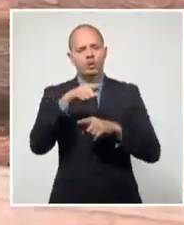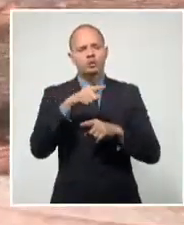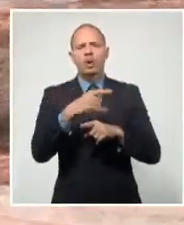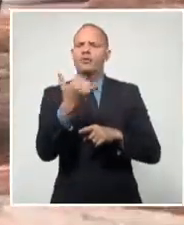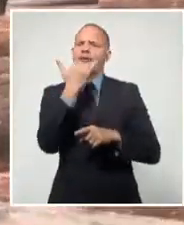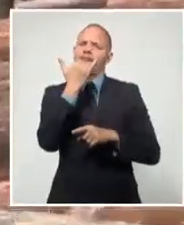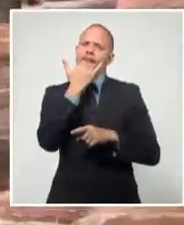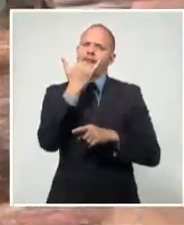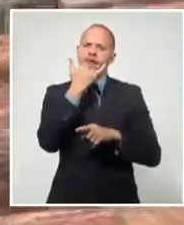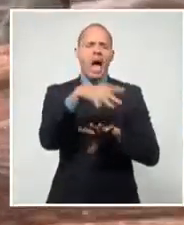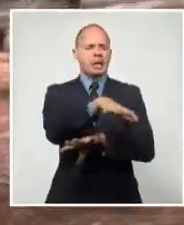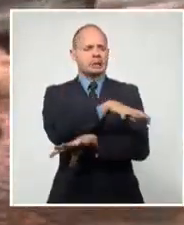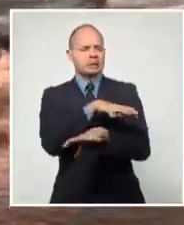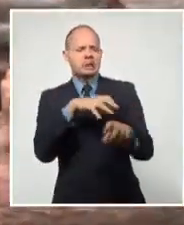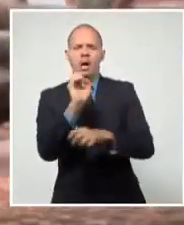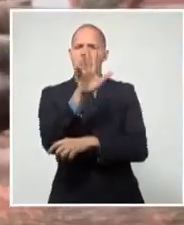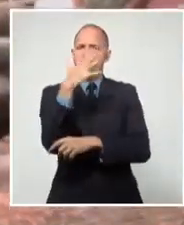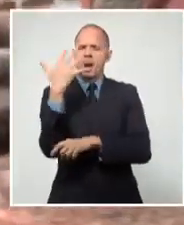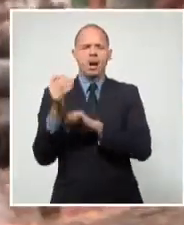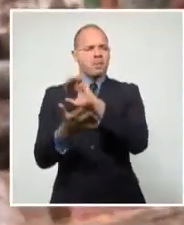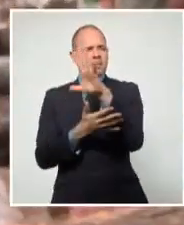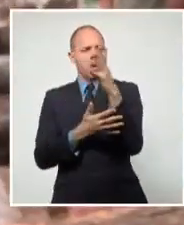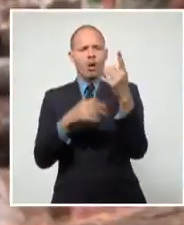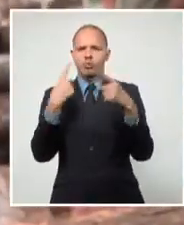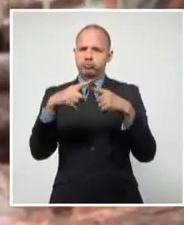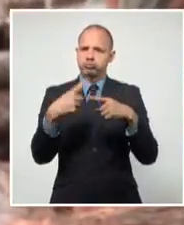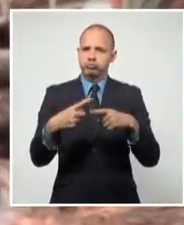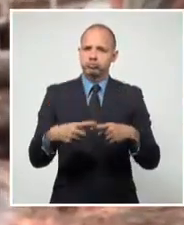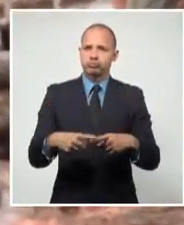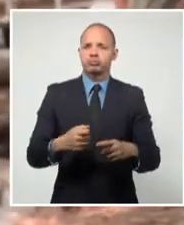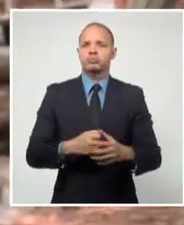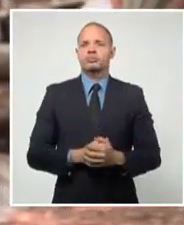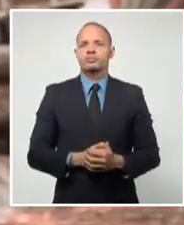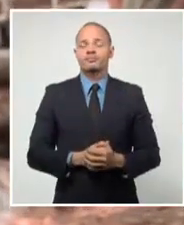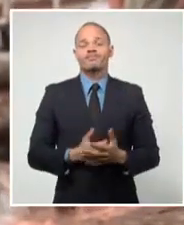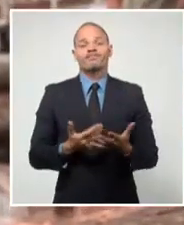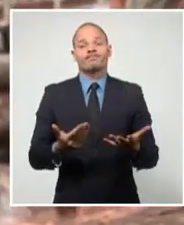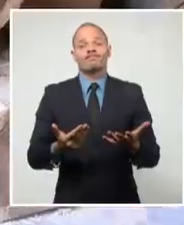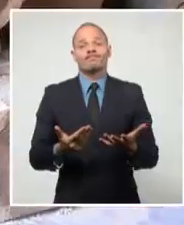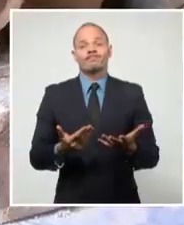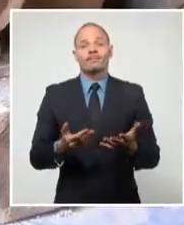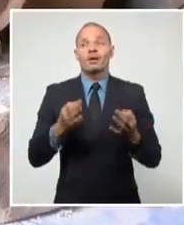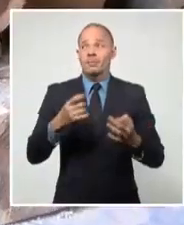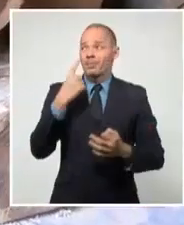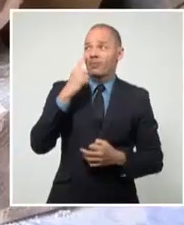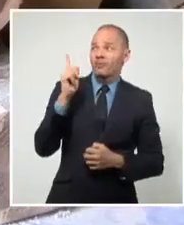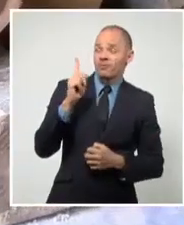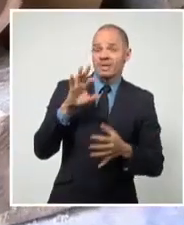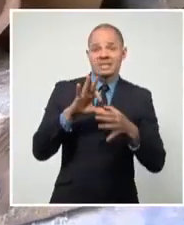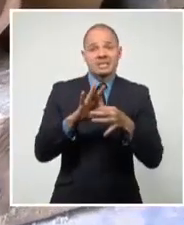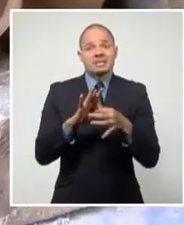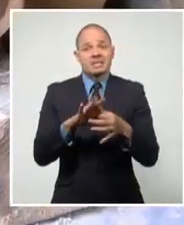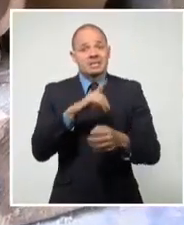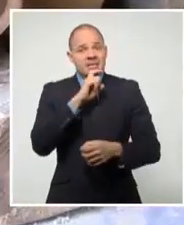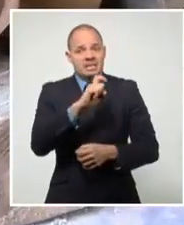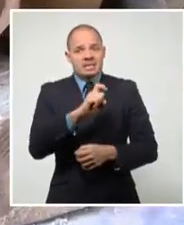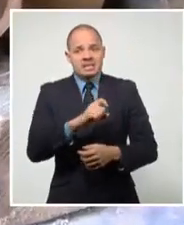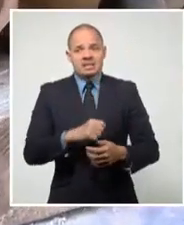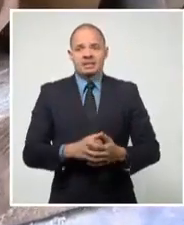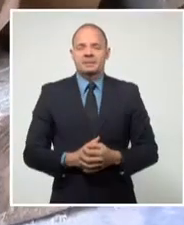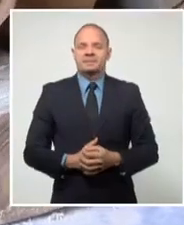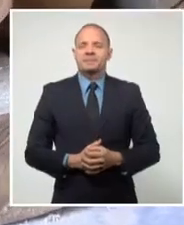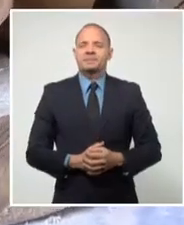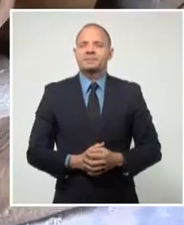fauna y flora silvestre entre otros bienes naturales este ha sido un reporte de dice garcía para el sistema informativo